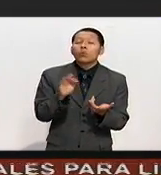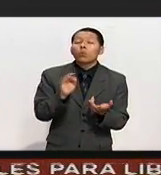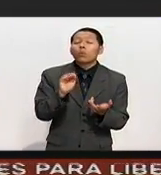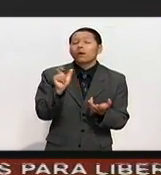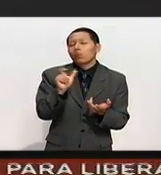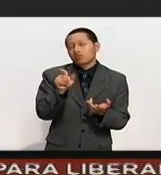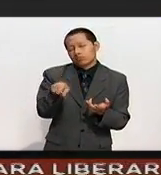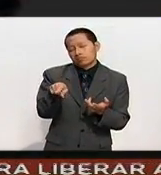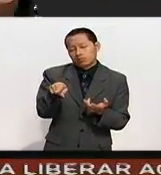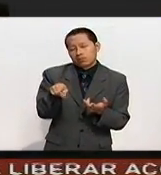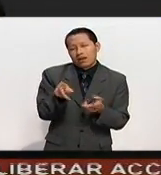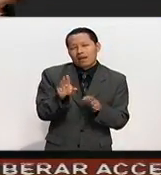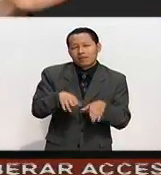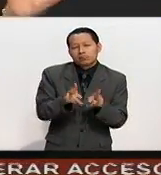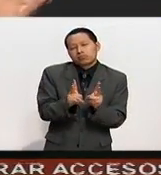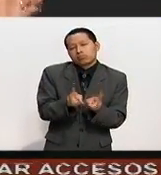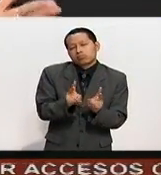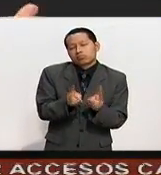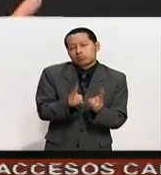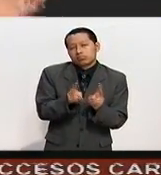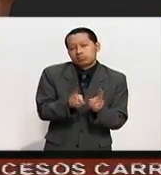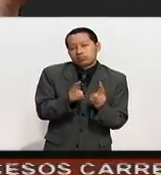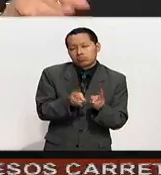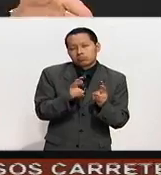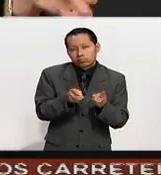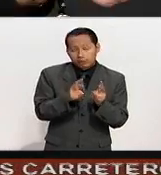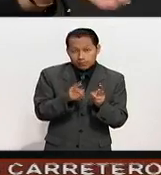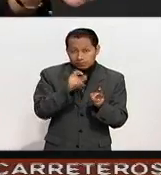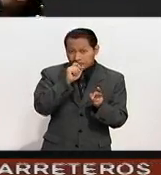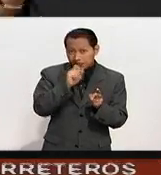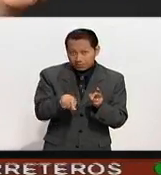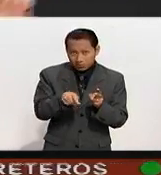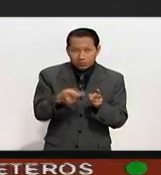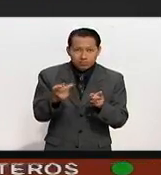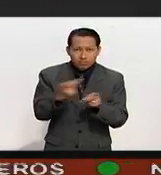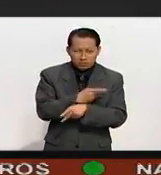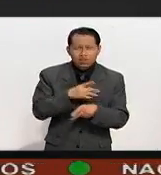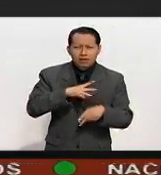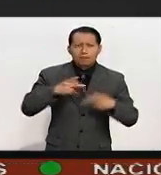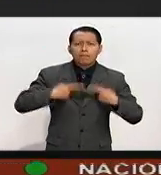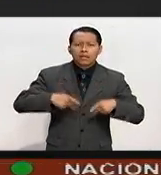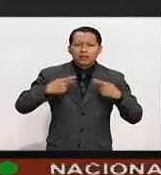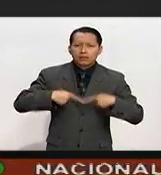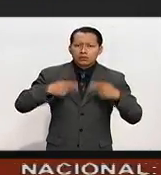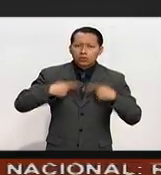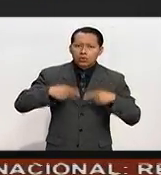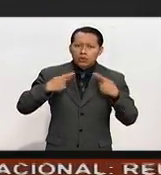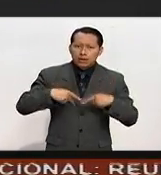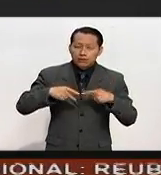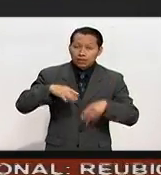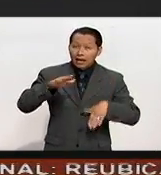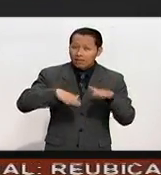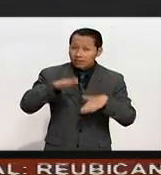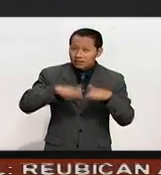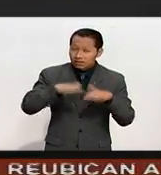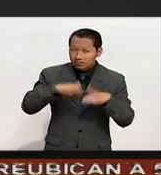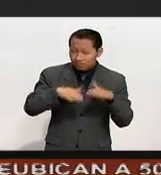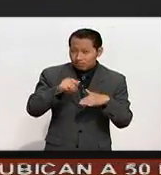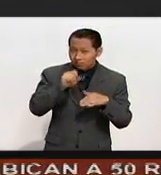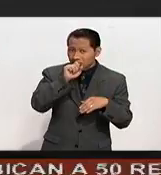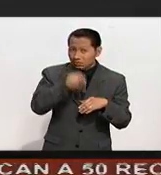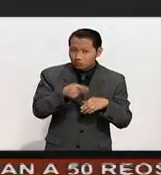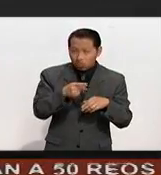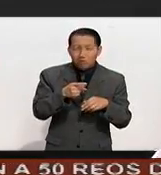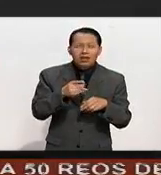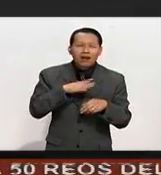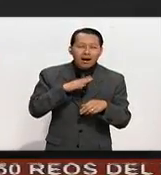una conversación, estás abstraído de la conversación real aquí con las personas, pero estás en una conversación tan metido, porque eso es lo que ha hecho